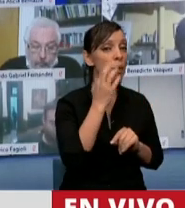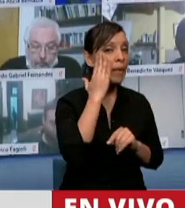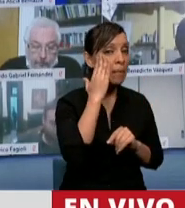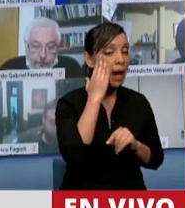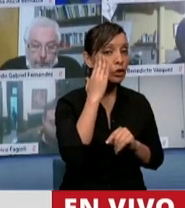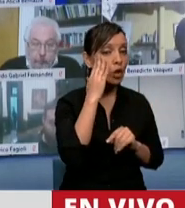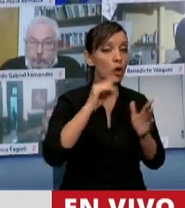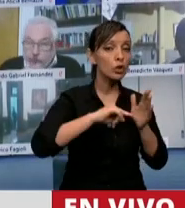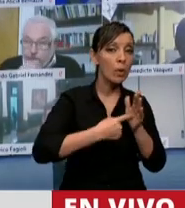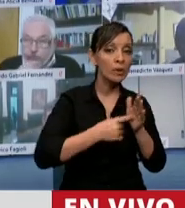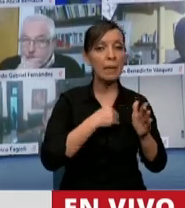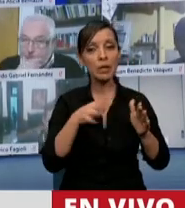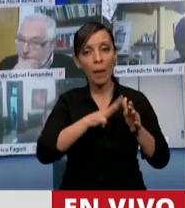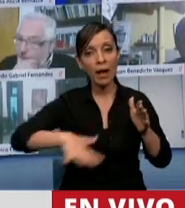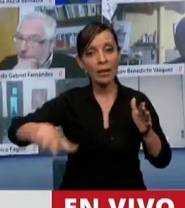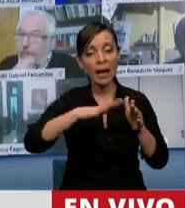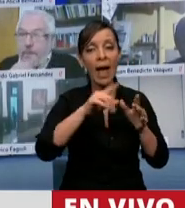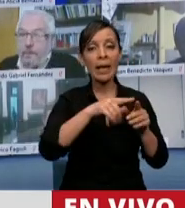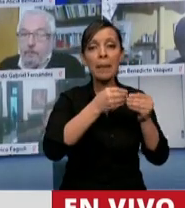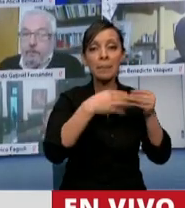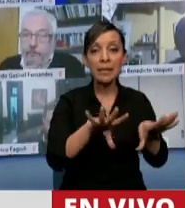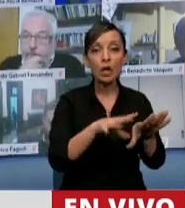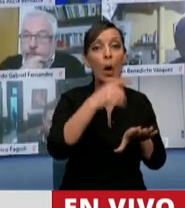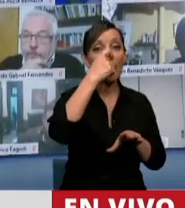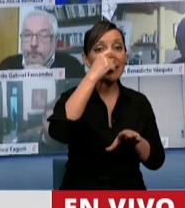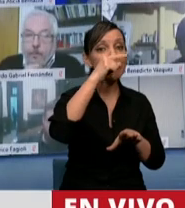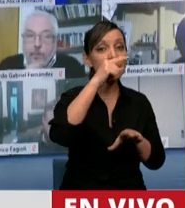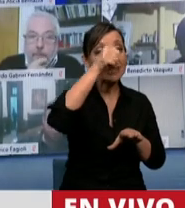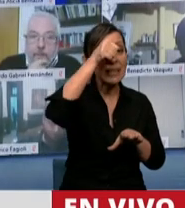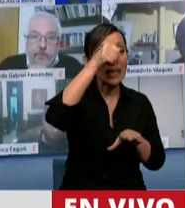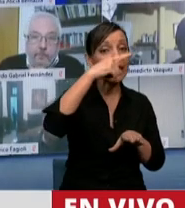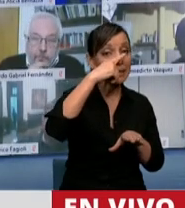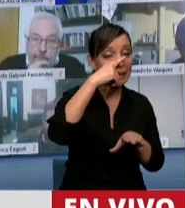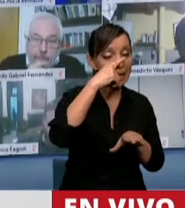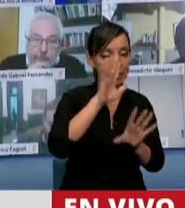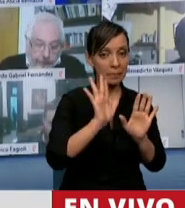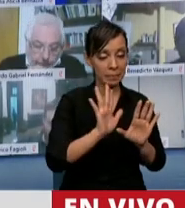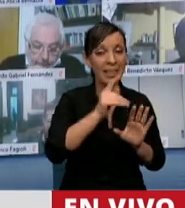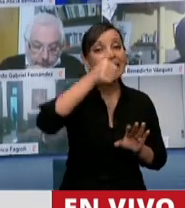teníamos 67 infectados 67